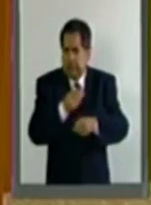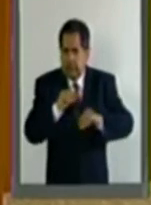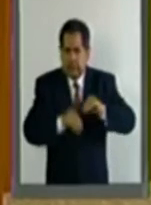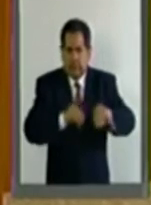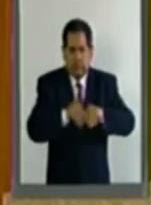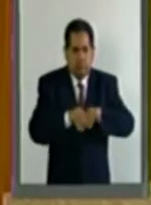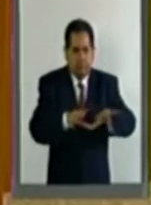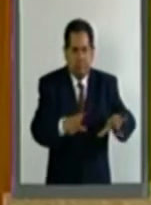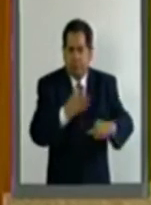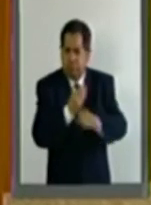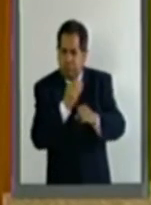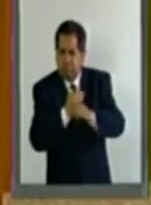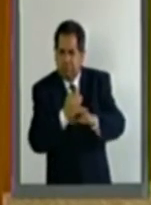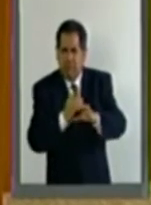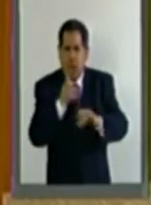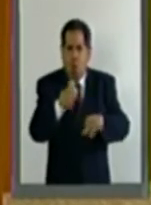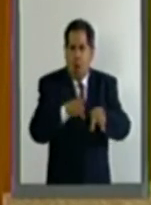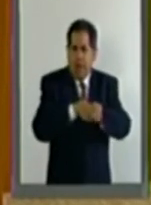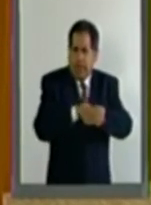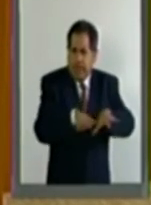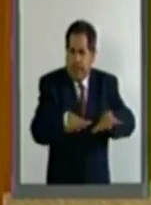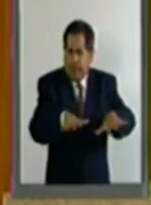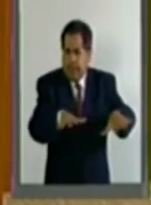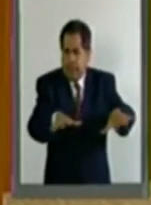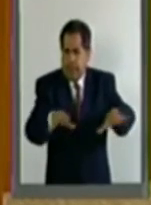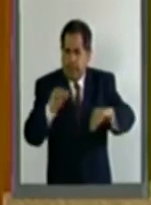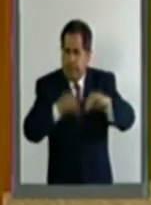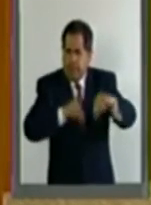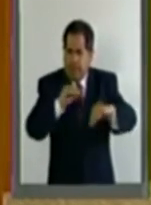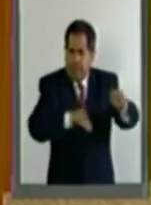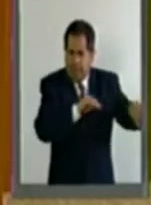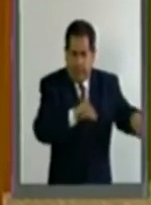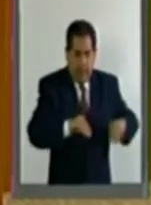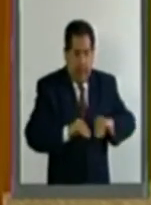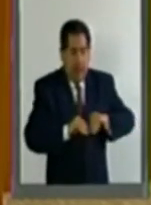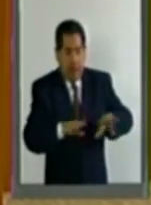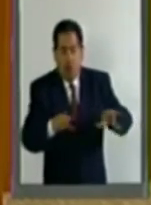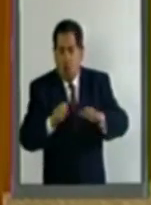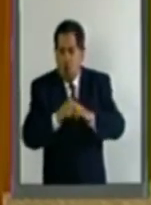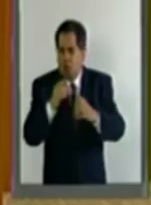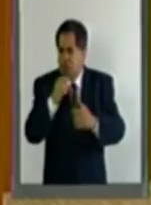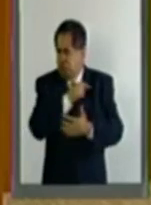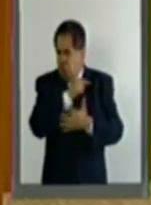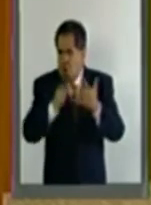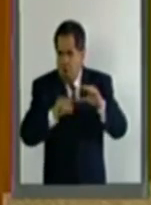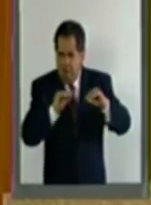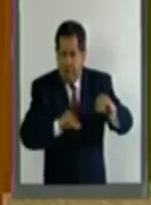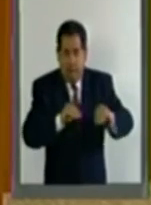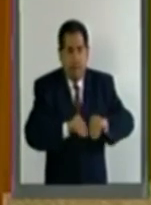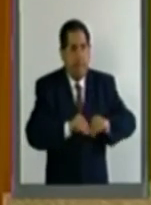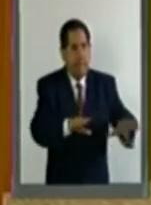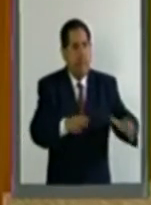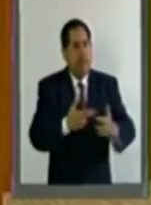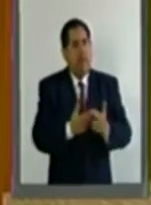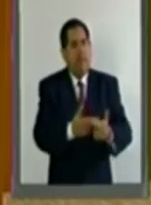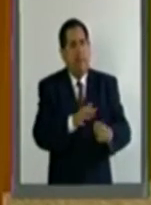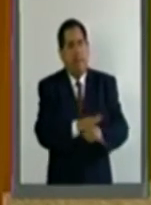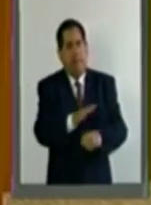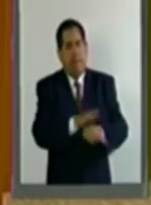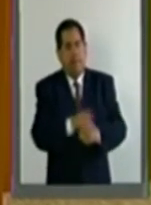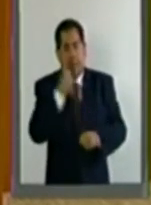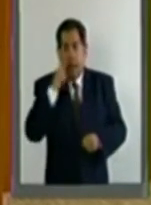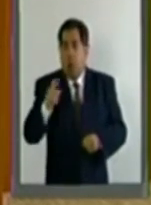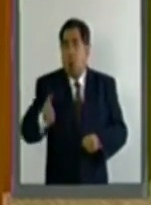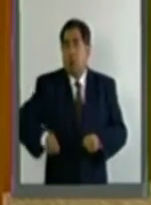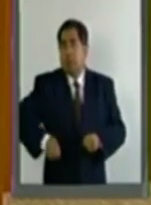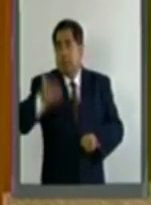con ingeniería hidráulica, con infraestructura, con equipo, para que de esa manera la pérdida